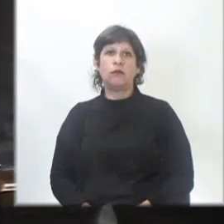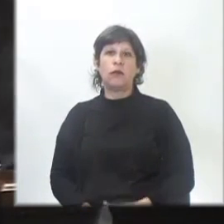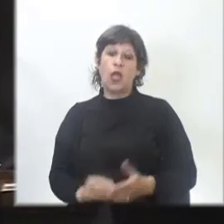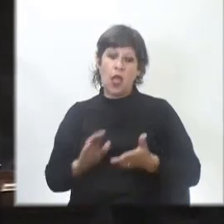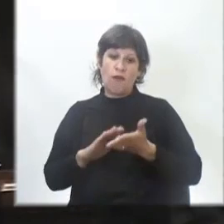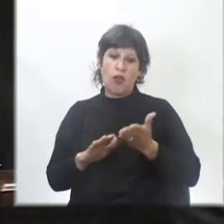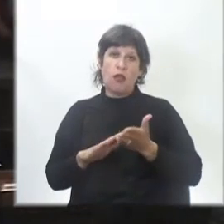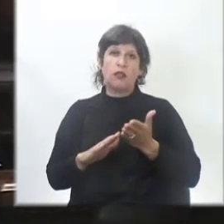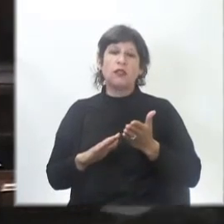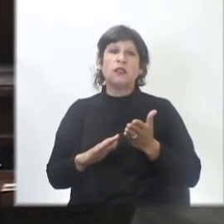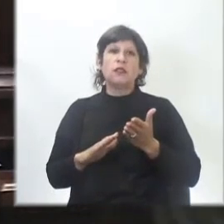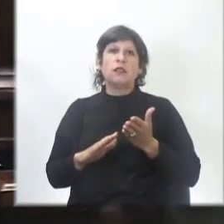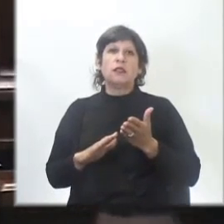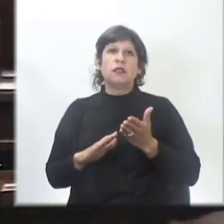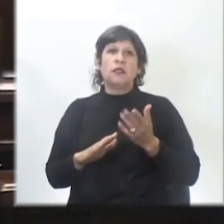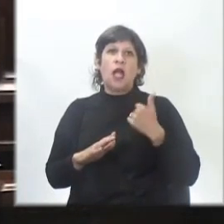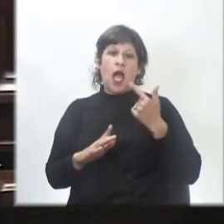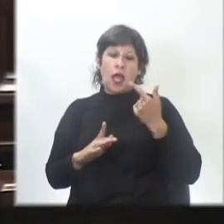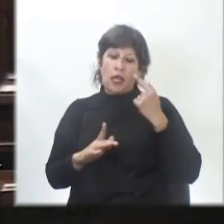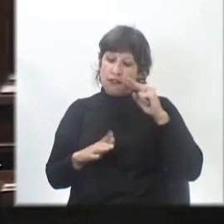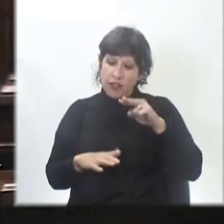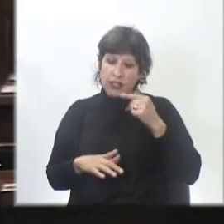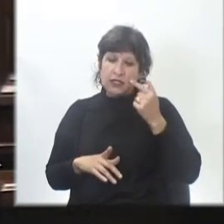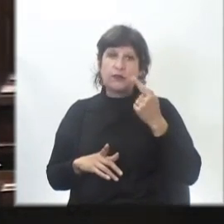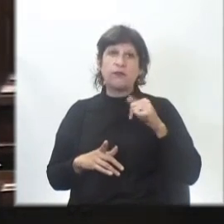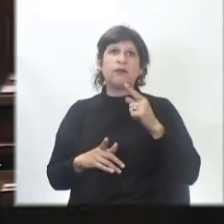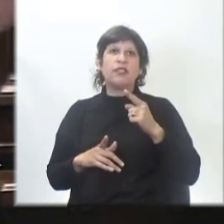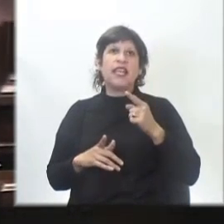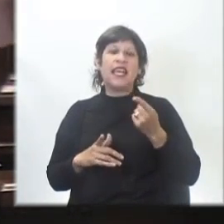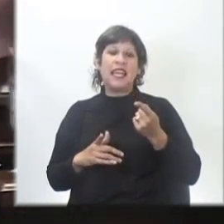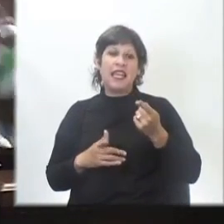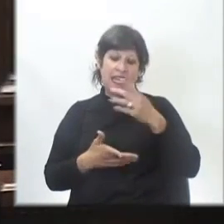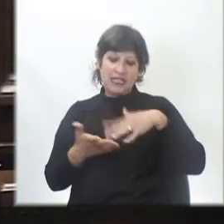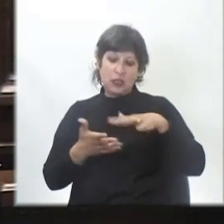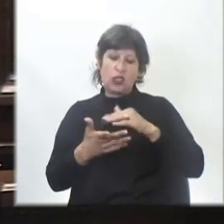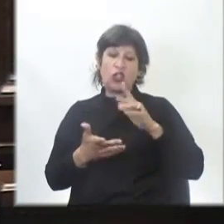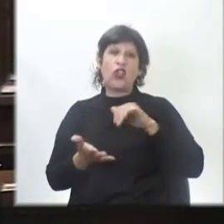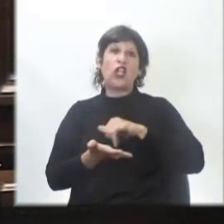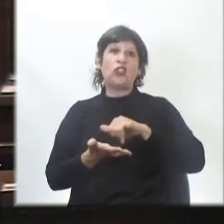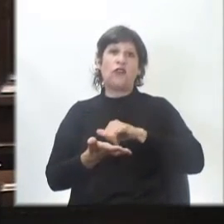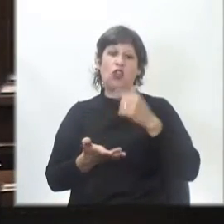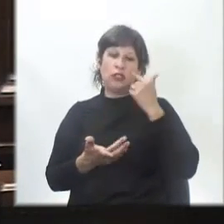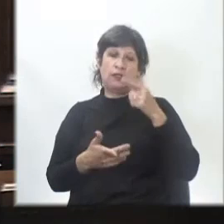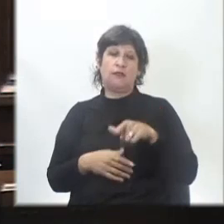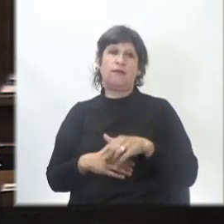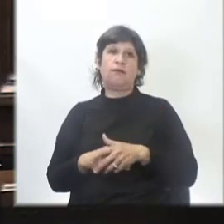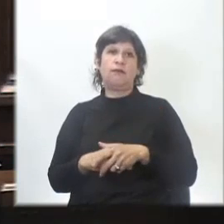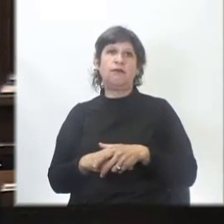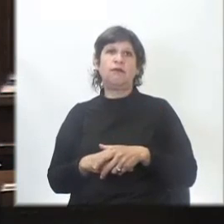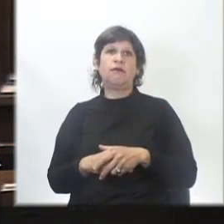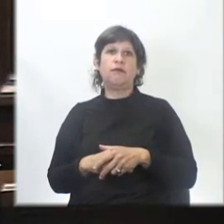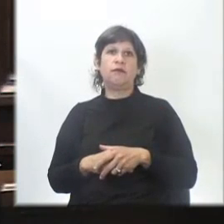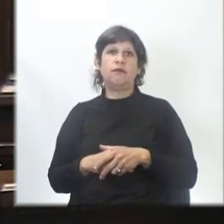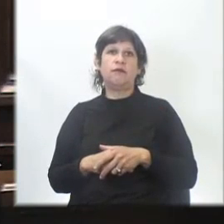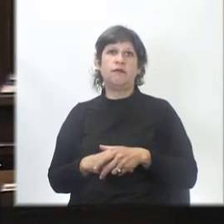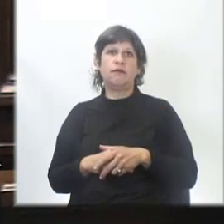Vamos a entrar a ver el estado de los aviones, señor presidente. Vamos a ir a la